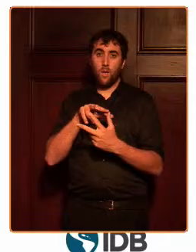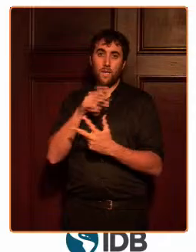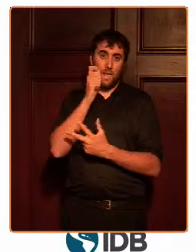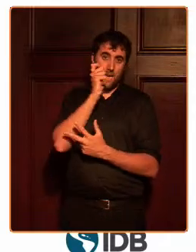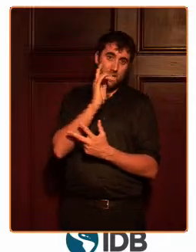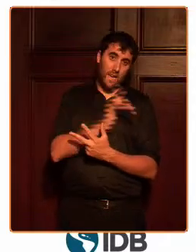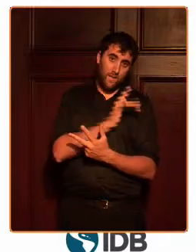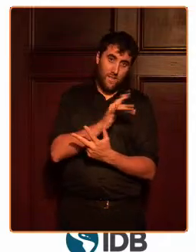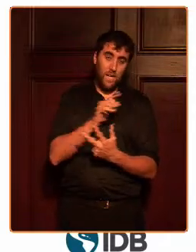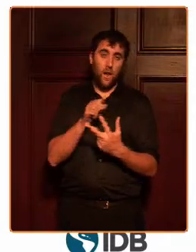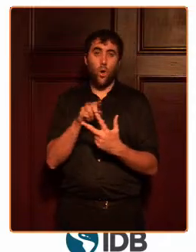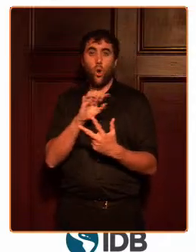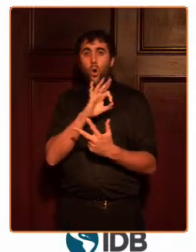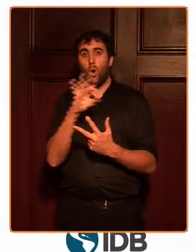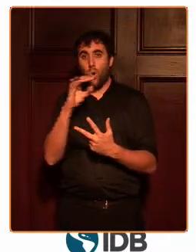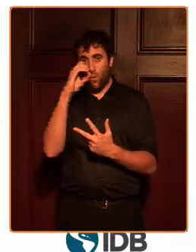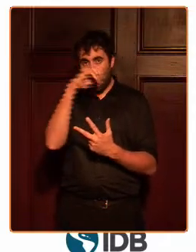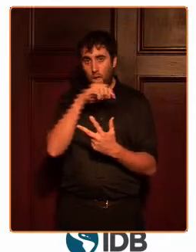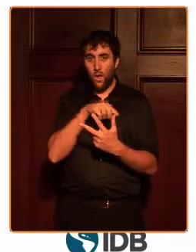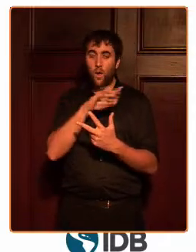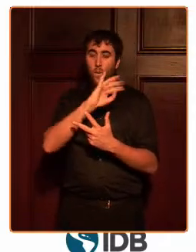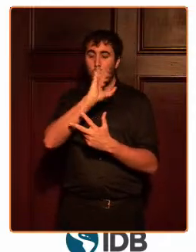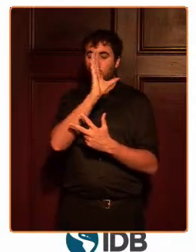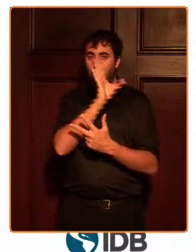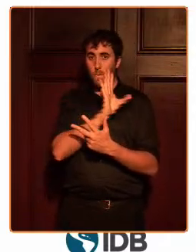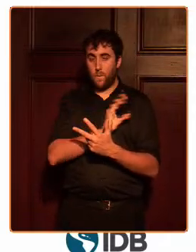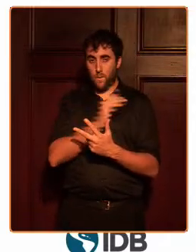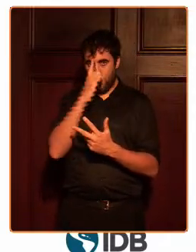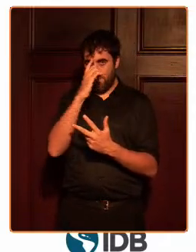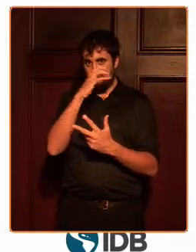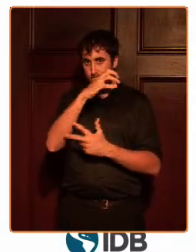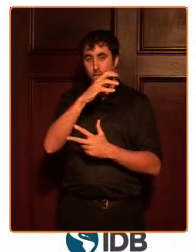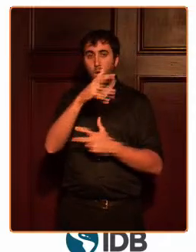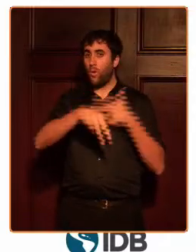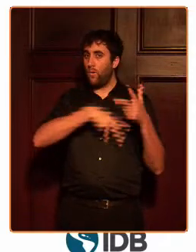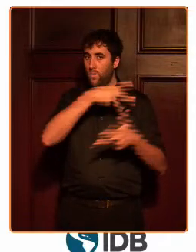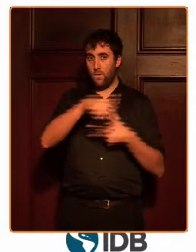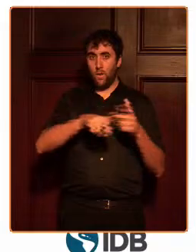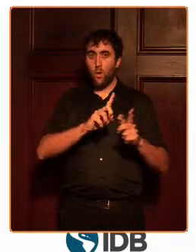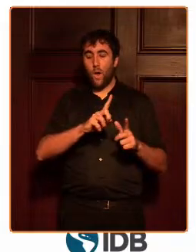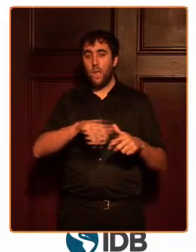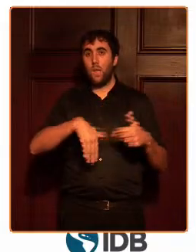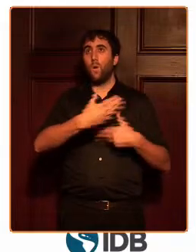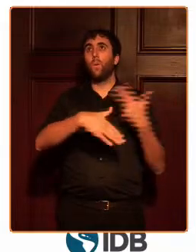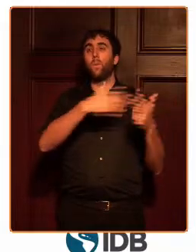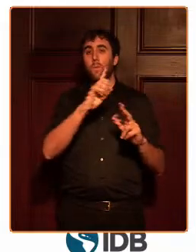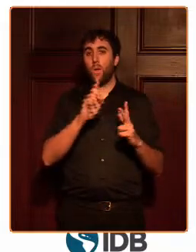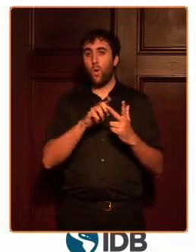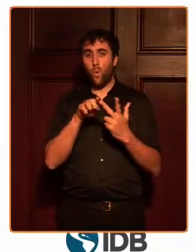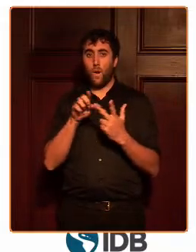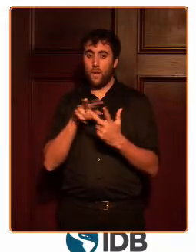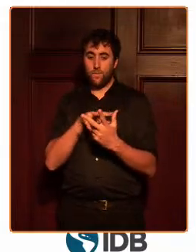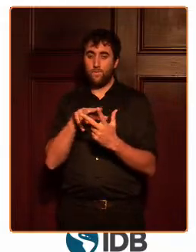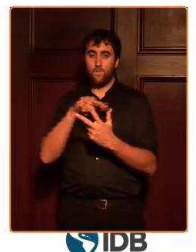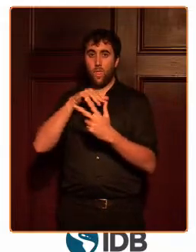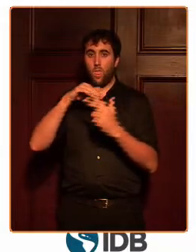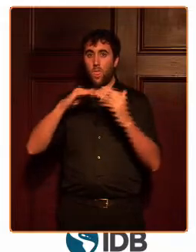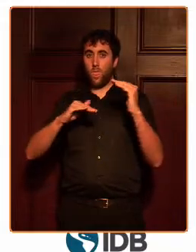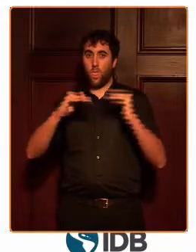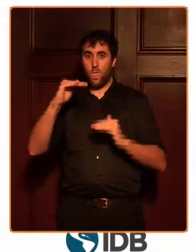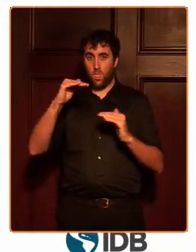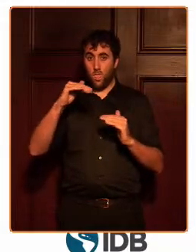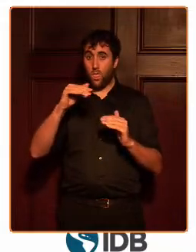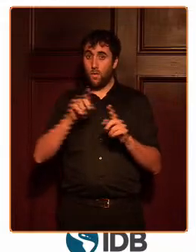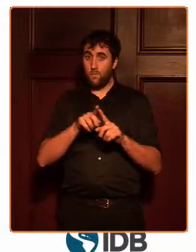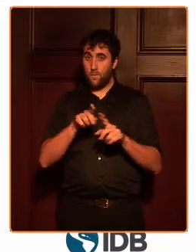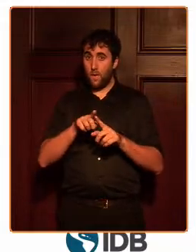inteligencia artificial generativa se reduce la activación neuronal, se reduce también